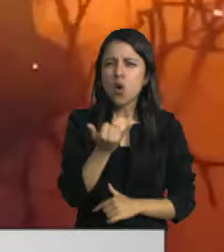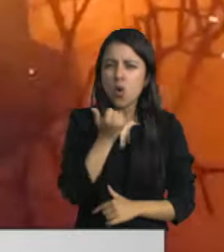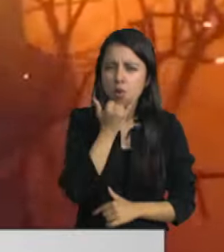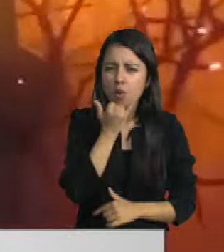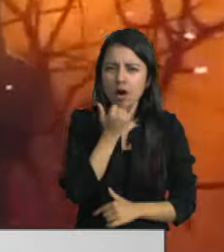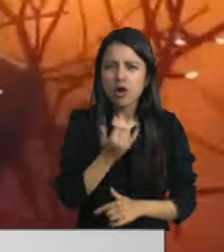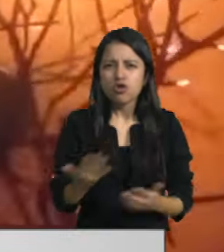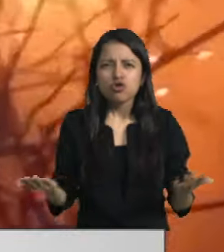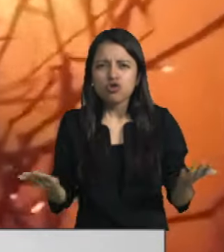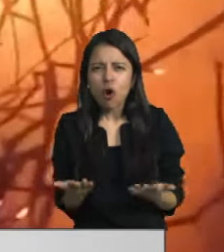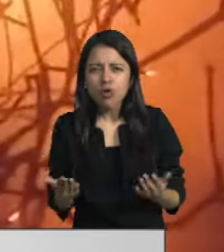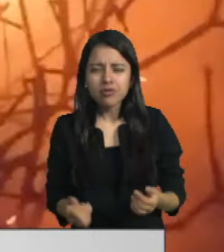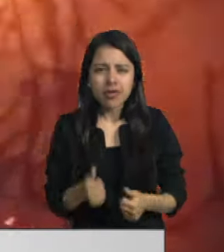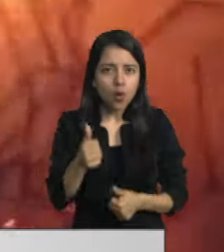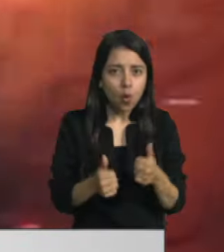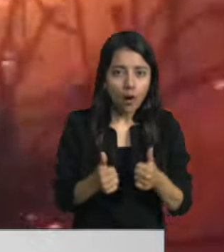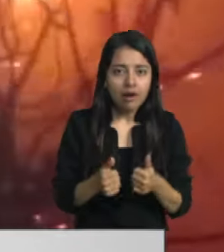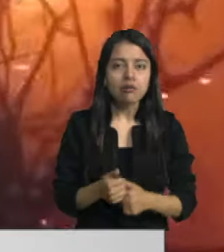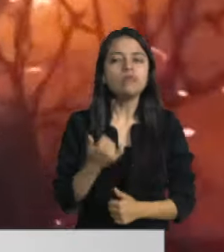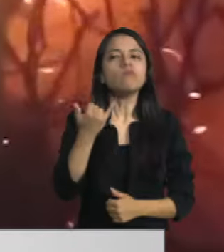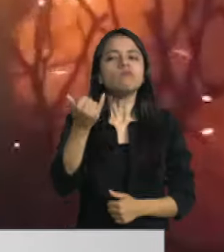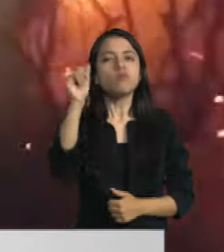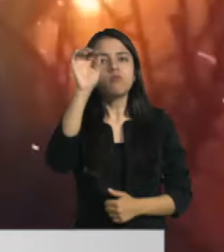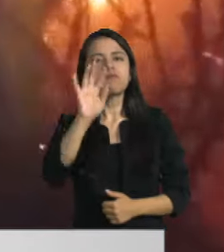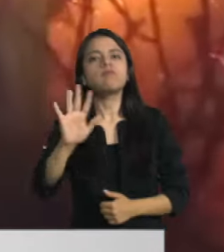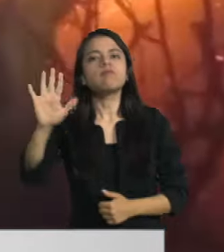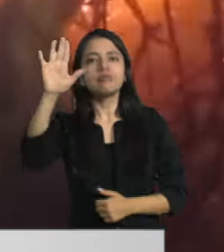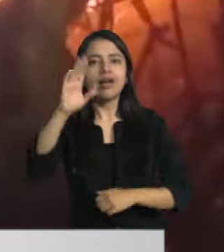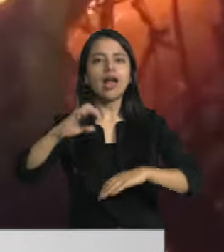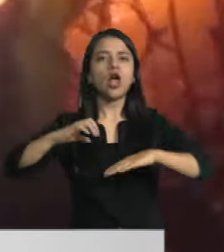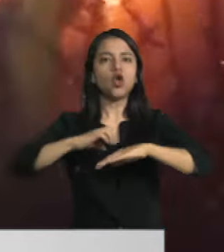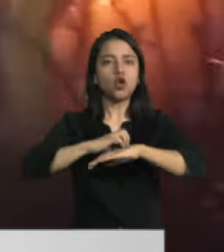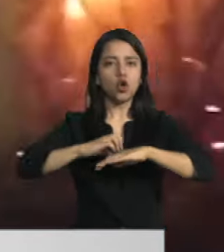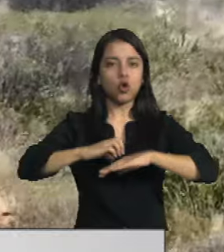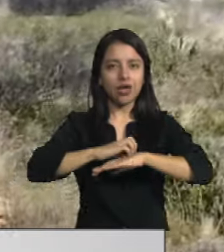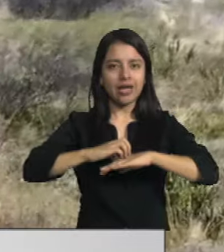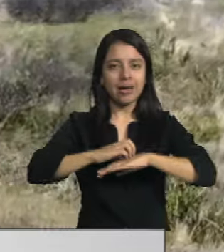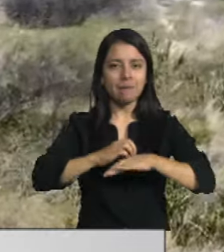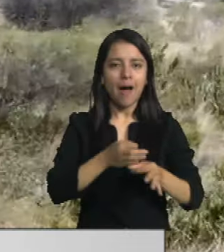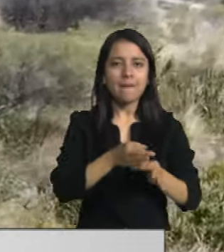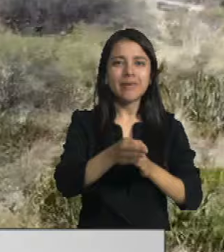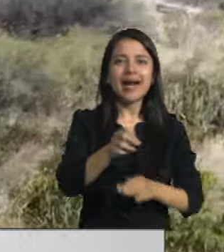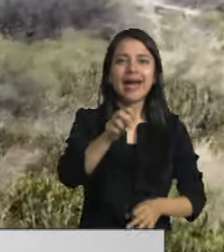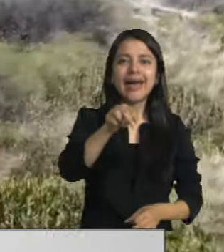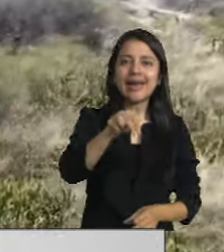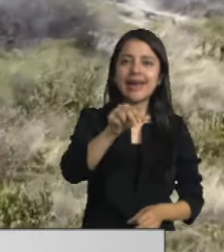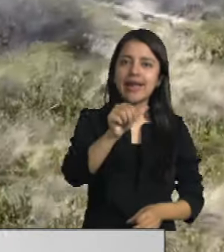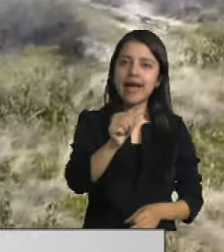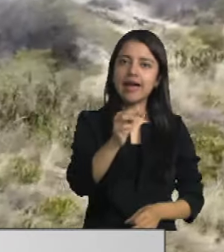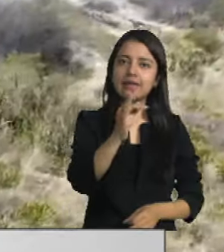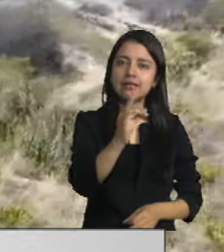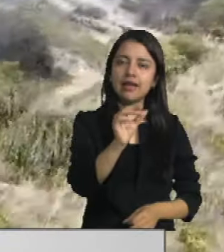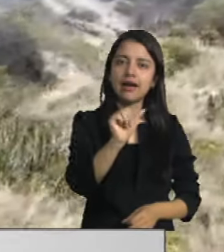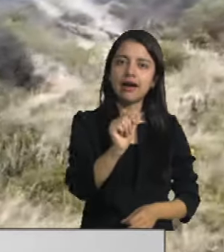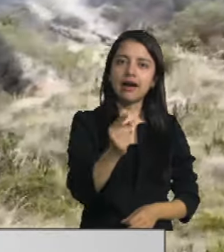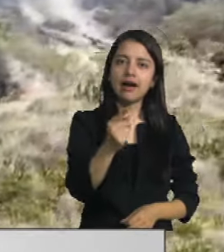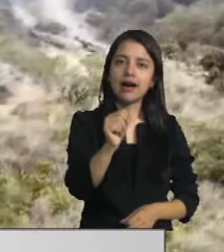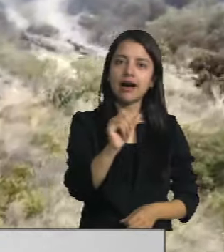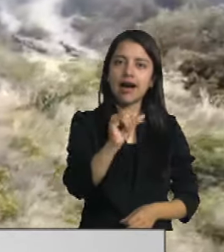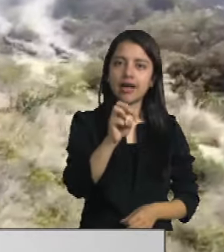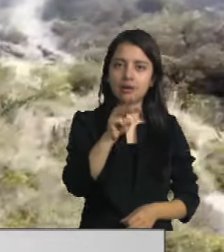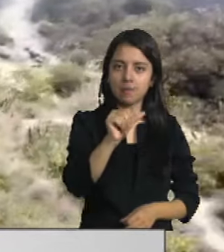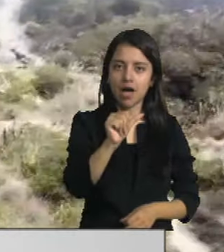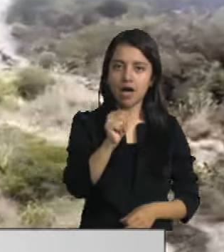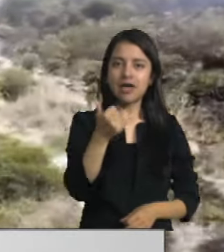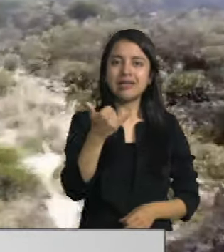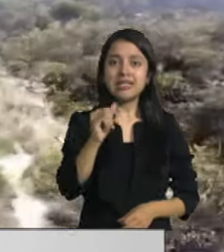13 focos activos. Allí el punto más crítico se presenta en Natagaima, uno de sus municipios, donde las fuerzas militares y el